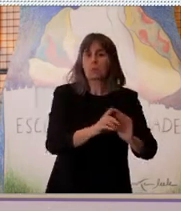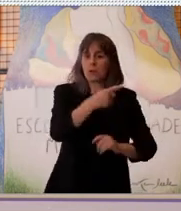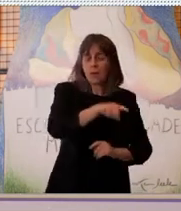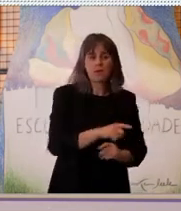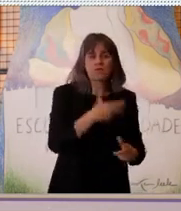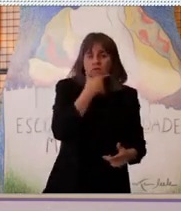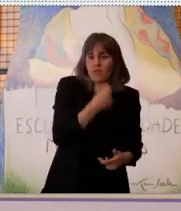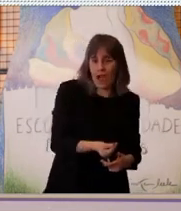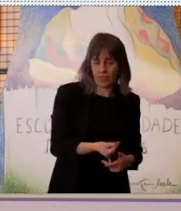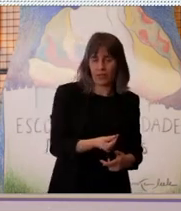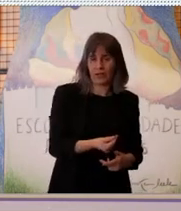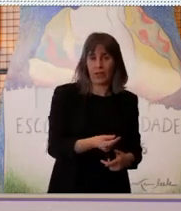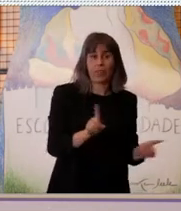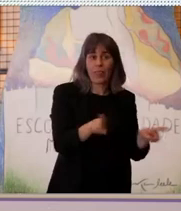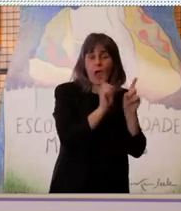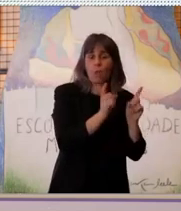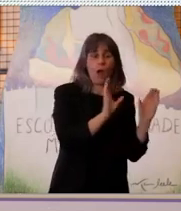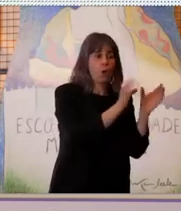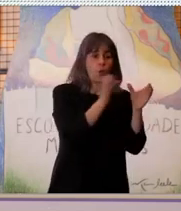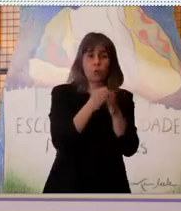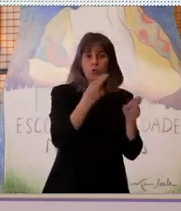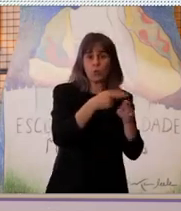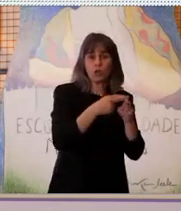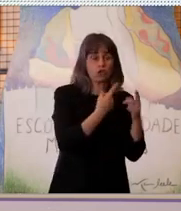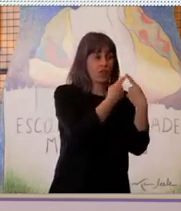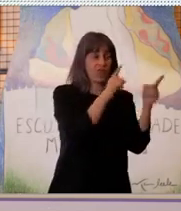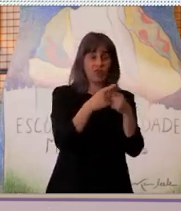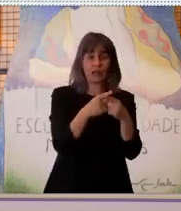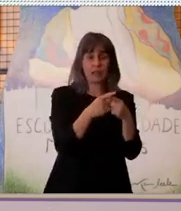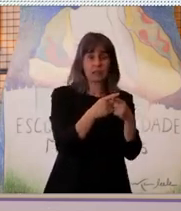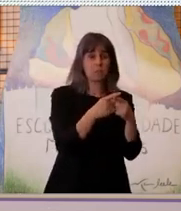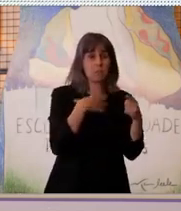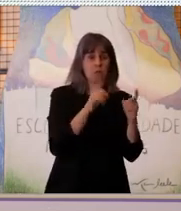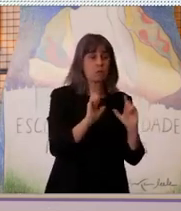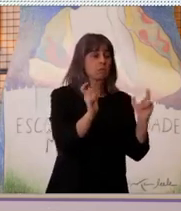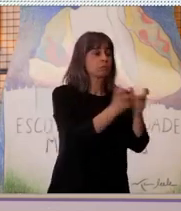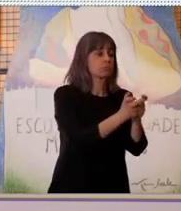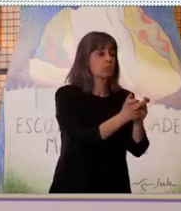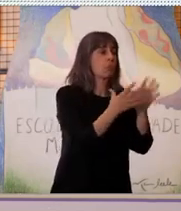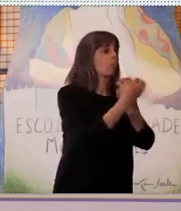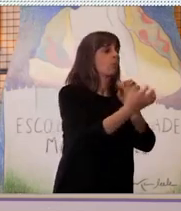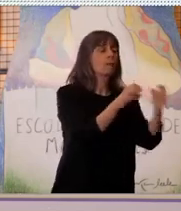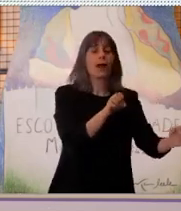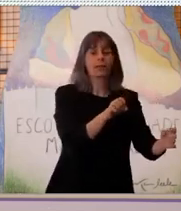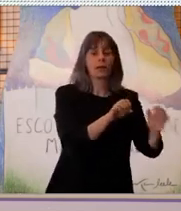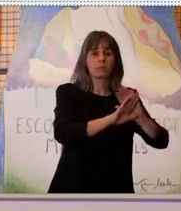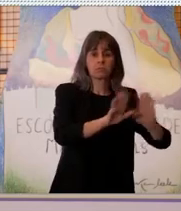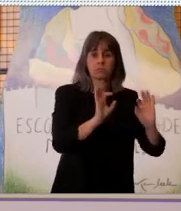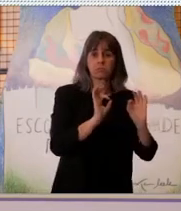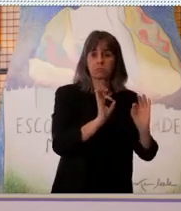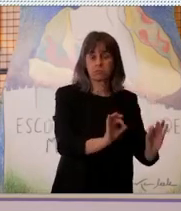sea la facilidad con que los hombres de partidos diferentes se sientan pactan y lo que no sé lo que no se puede dar no se pacta Pero lo que sí sí